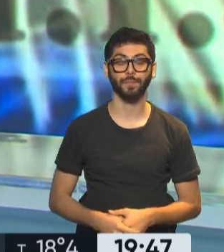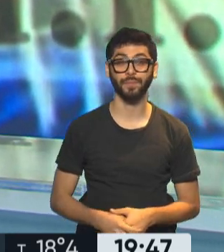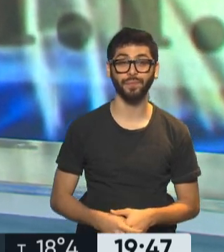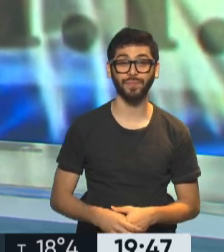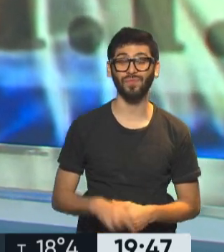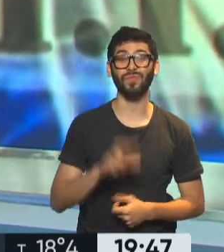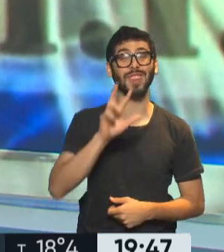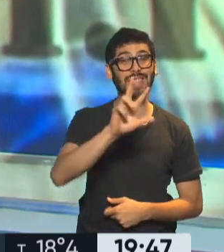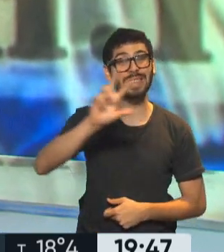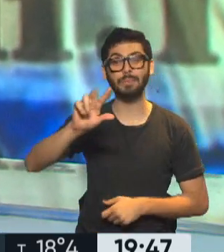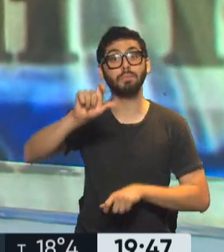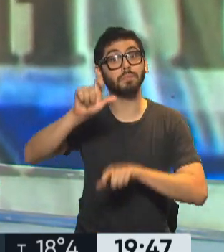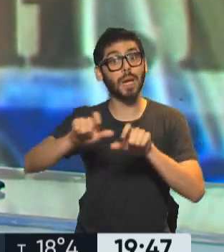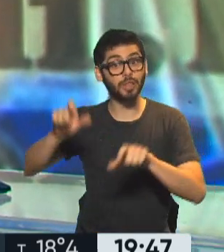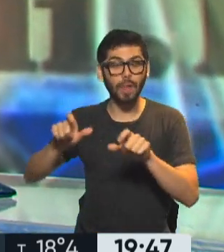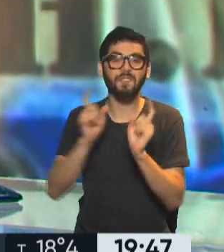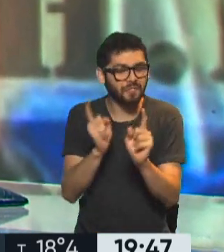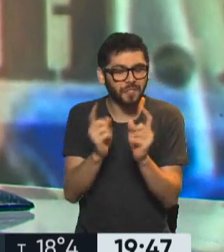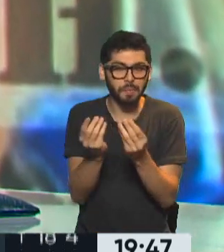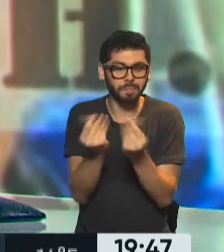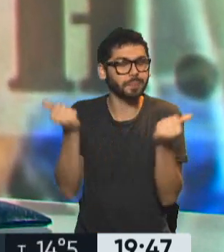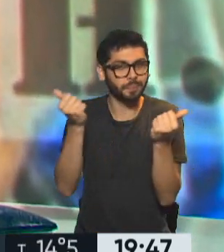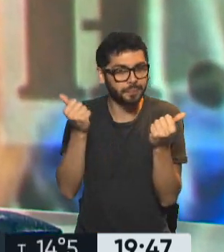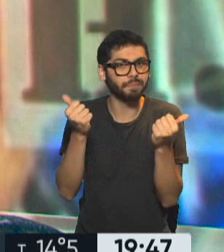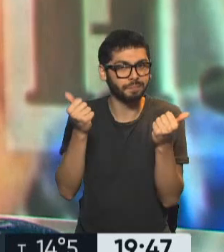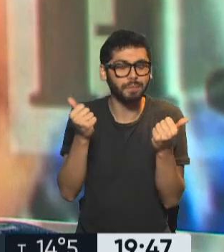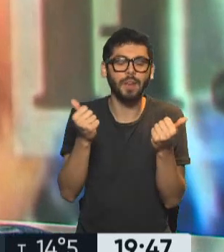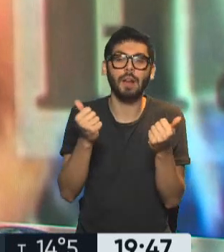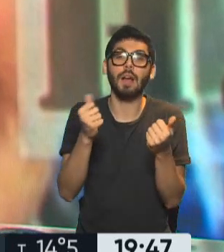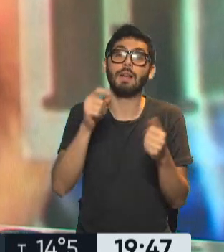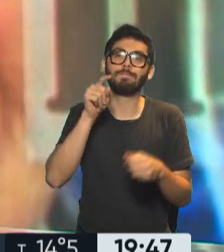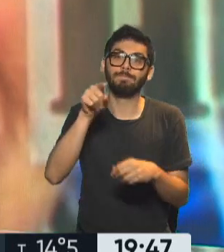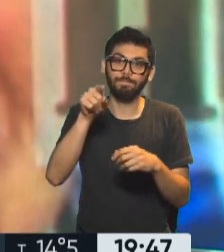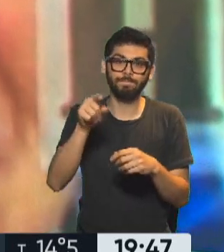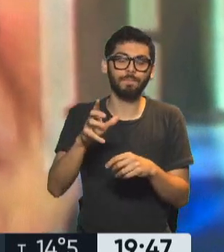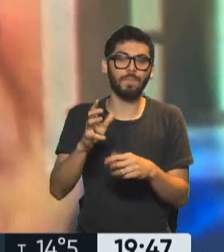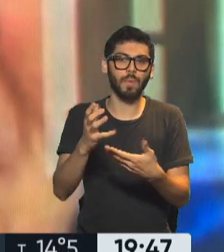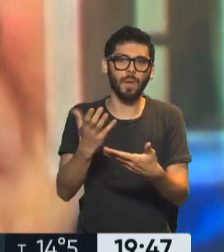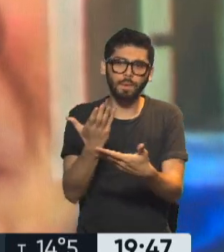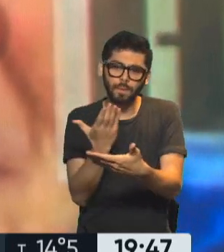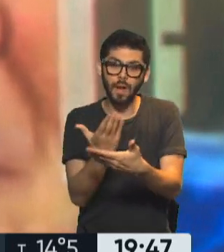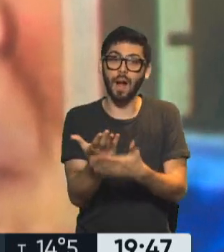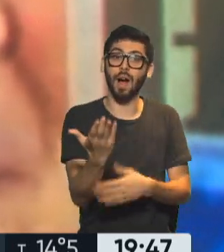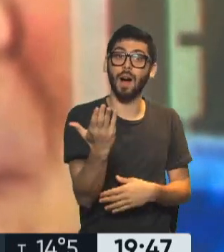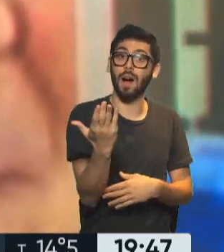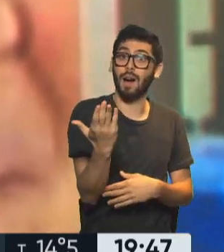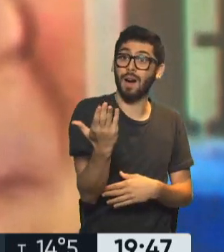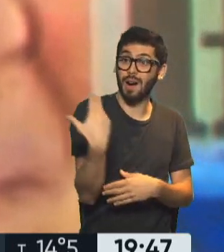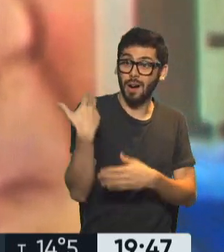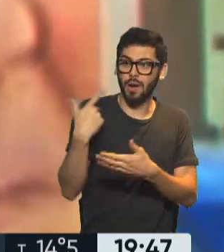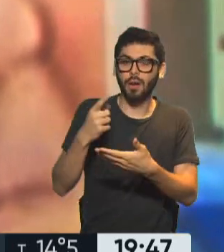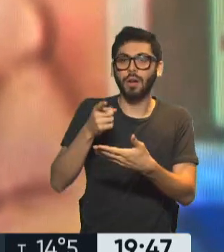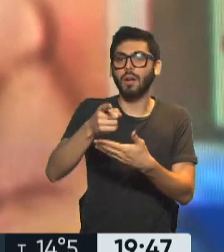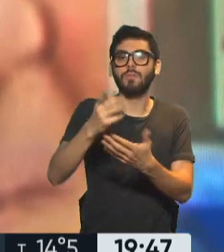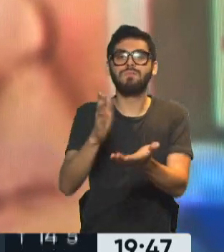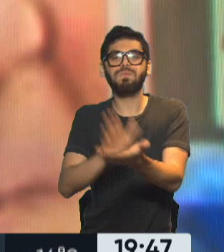33 personas continúan desaparecidas y nos vamos a quedar ahí en esa falta de mérito que se dictó para quienes están señalados